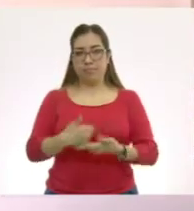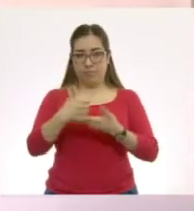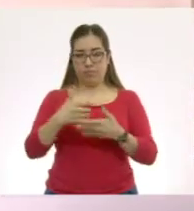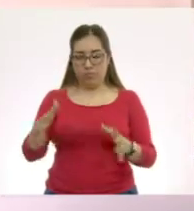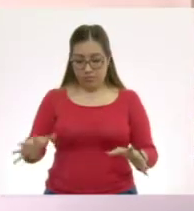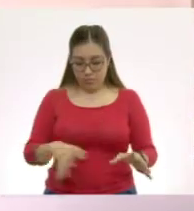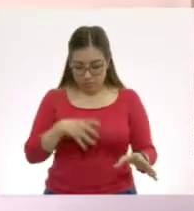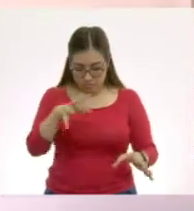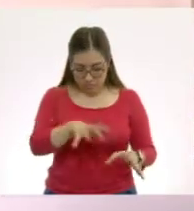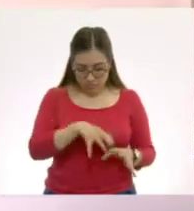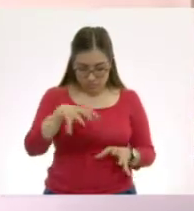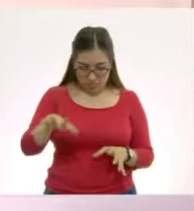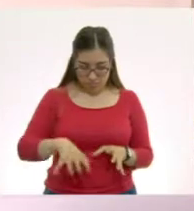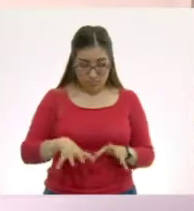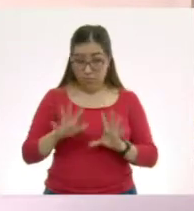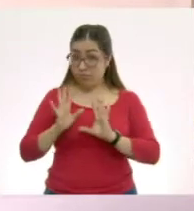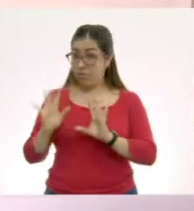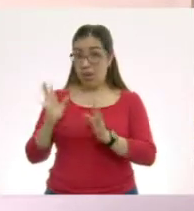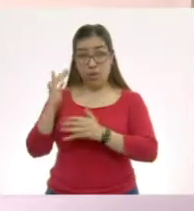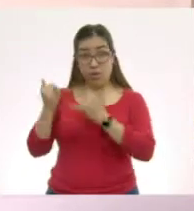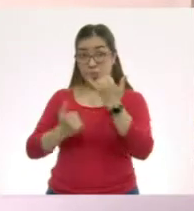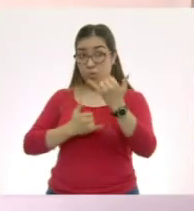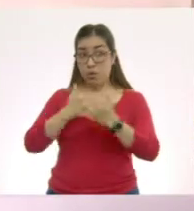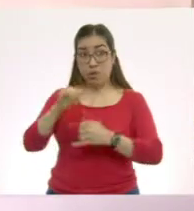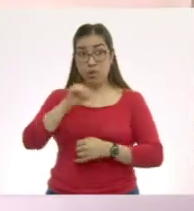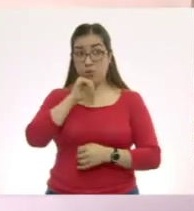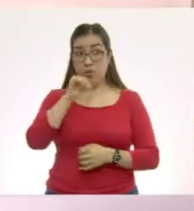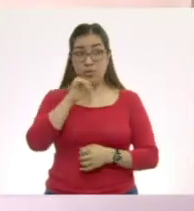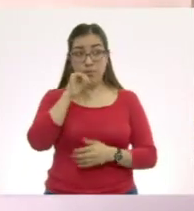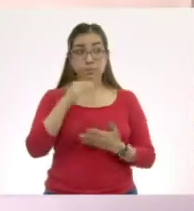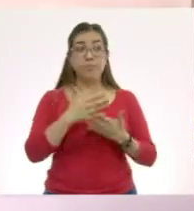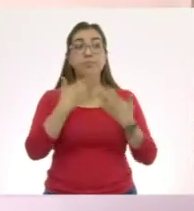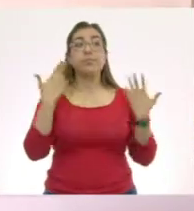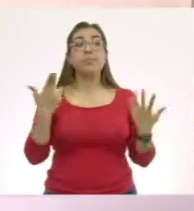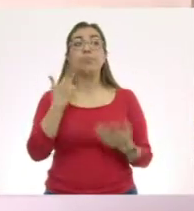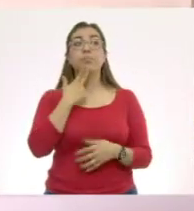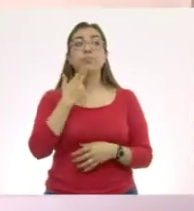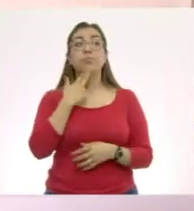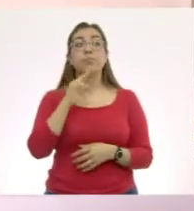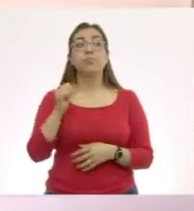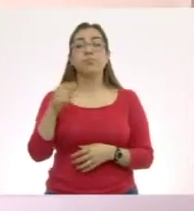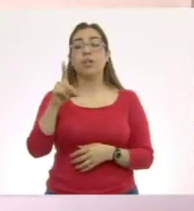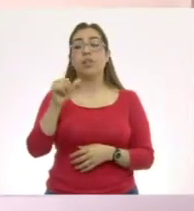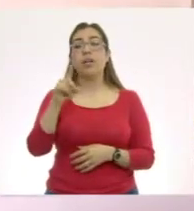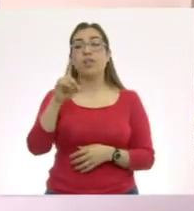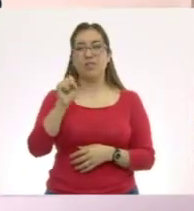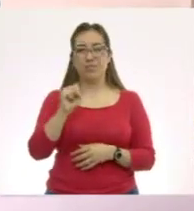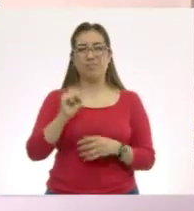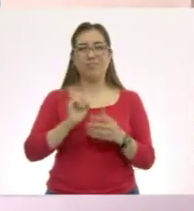fichitas. ¿Ya no vamos a jugar con fichitas? No, ya no. Ahora vamos a ocupar dados. Muy bien.